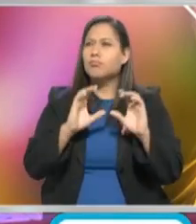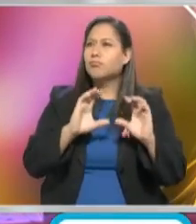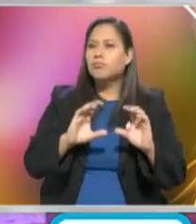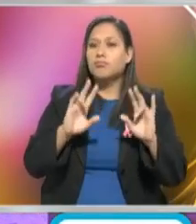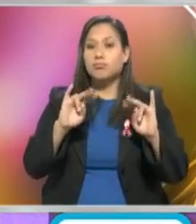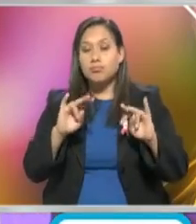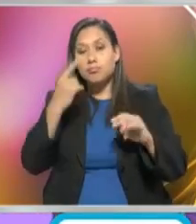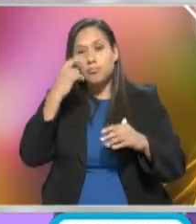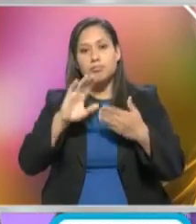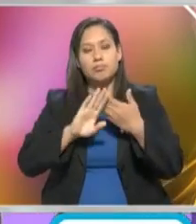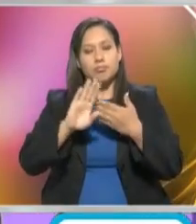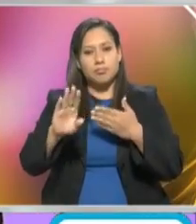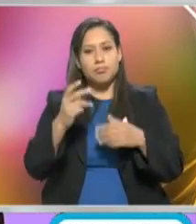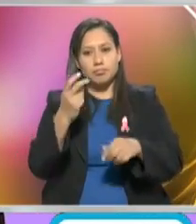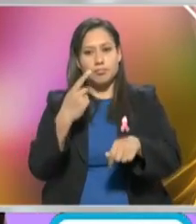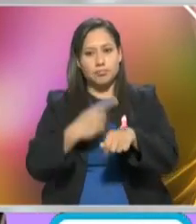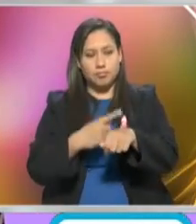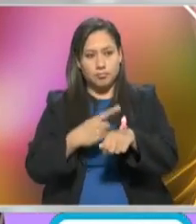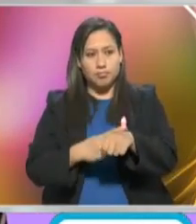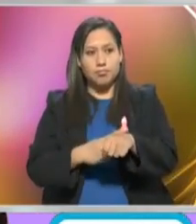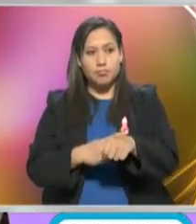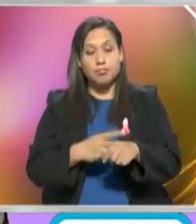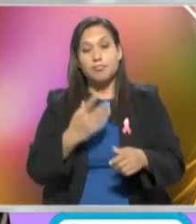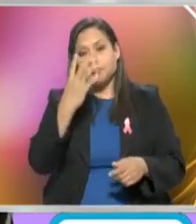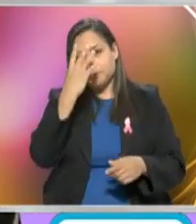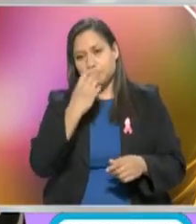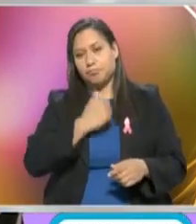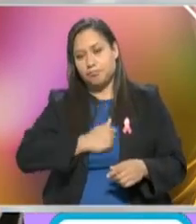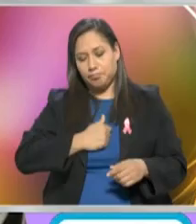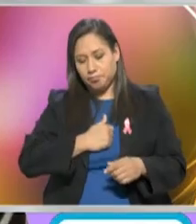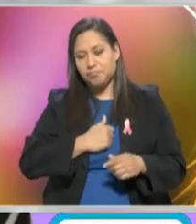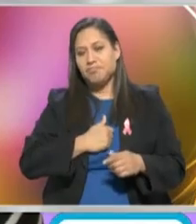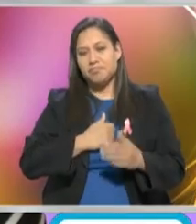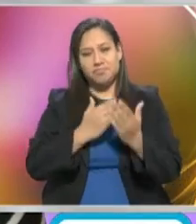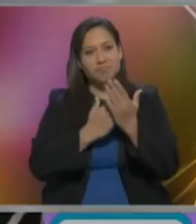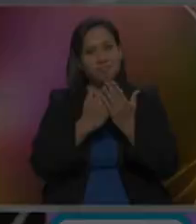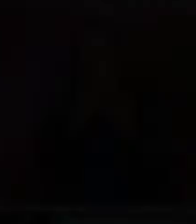precauciones para evitar esta enfermedad que tristemente cada vez es mayor.